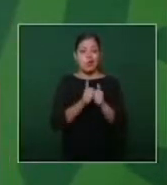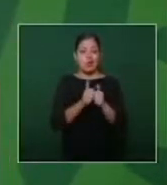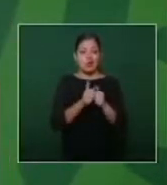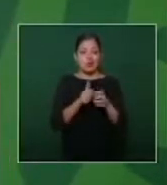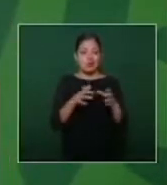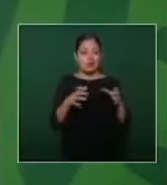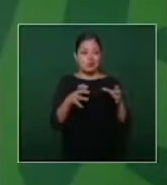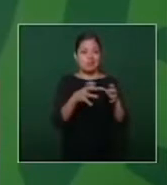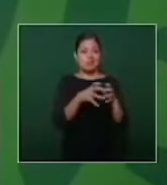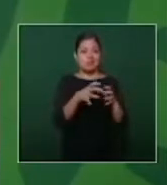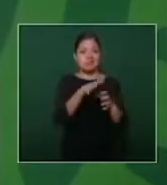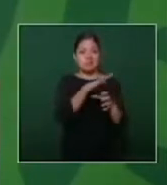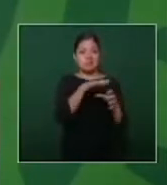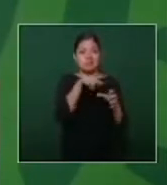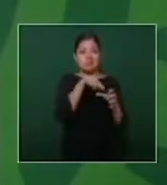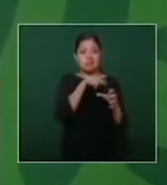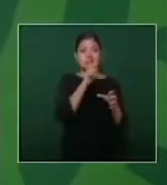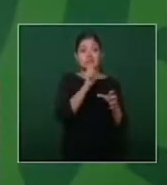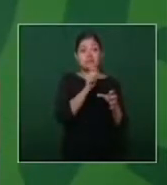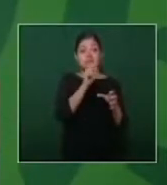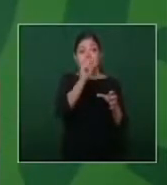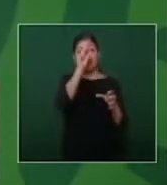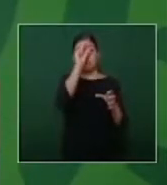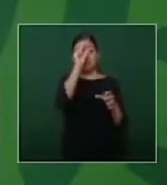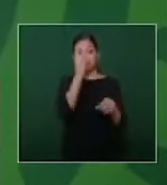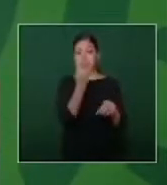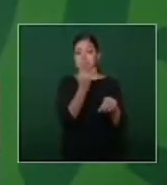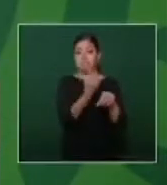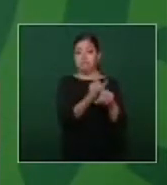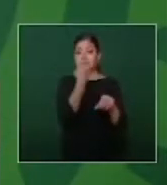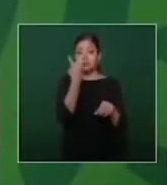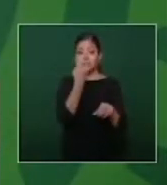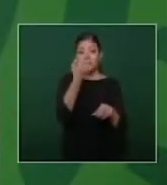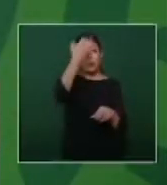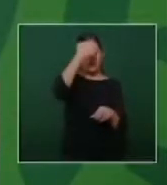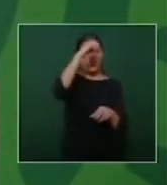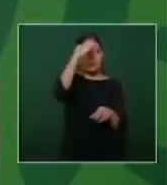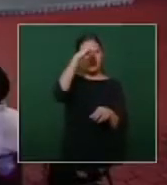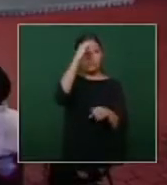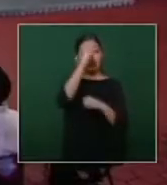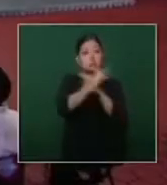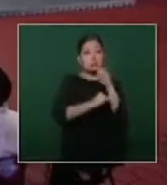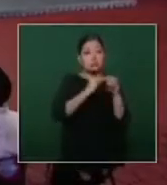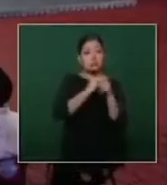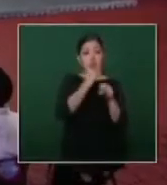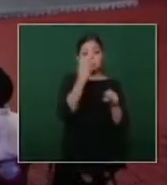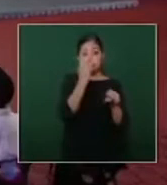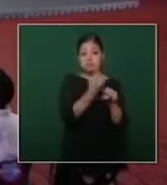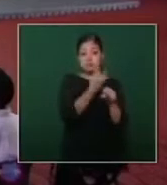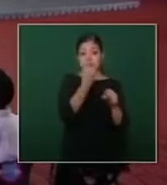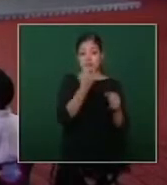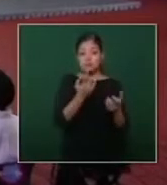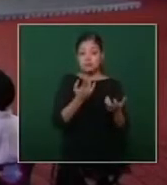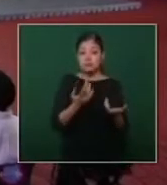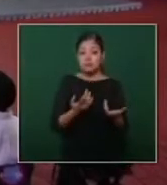ceder en la política entreguista que plantea Estados Unidos y Canadá, ya que México